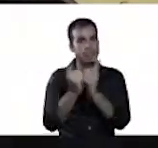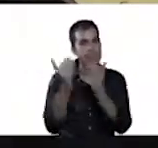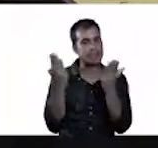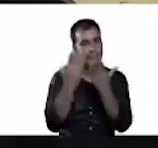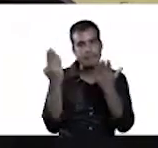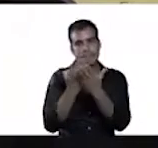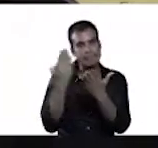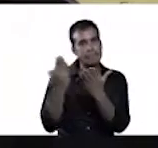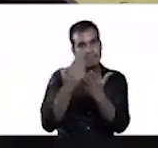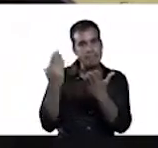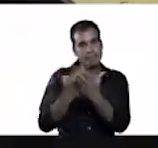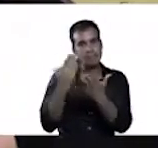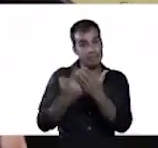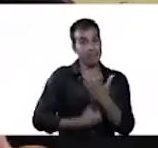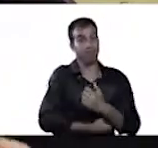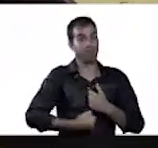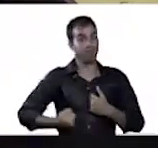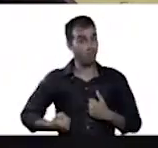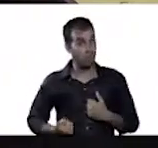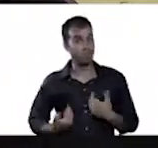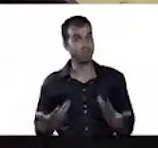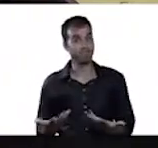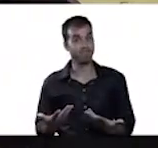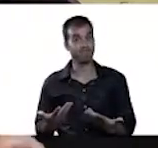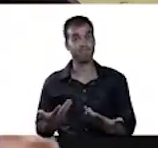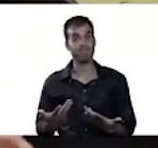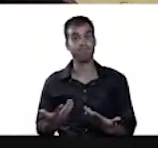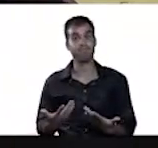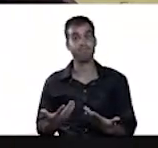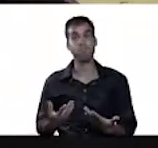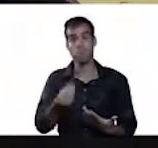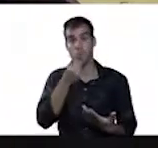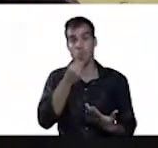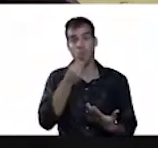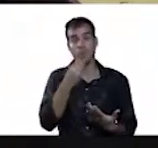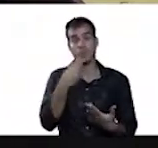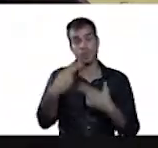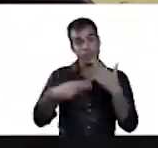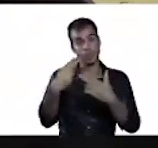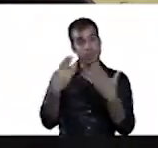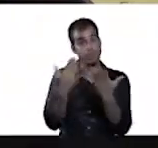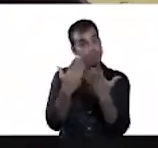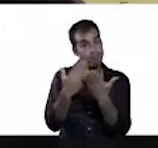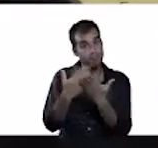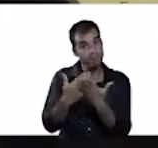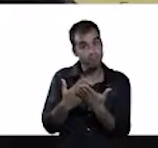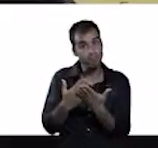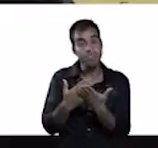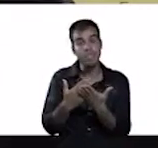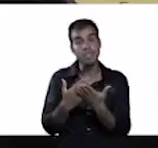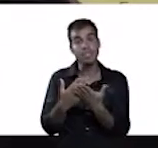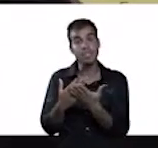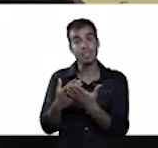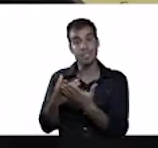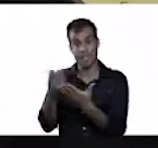para poder cumplimentar toda esta tarea, como por la parte de los docentes que